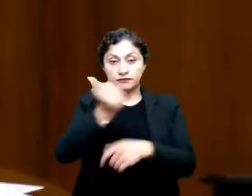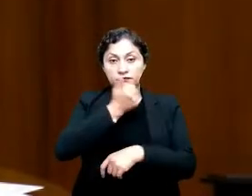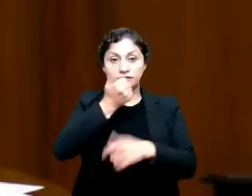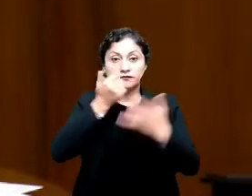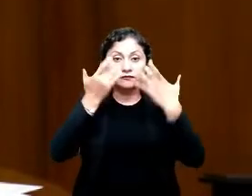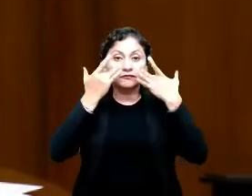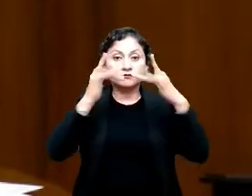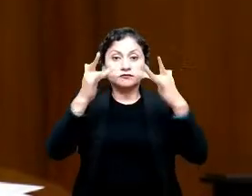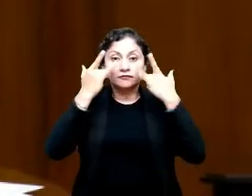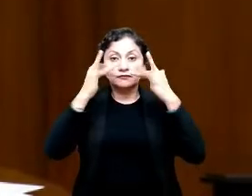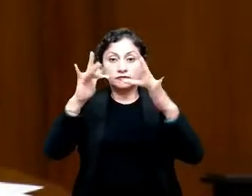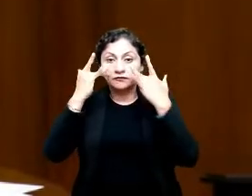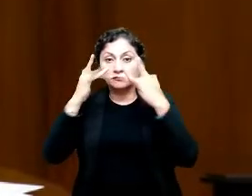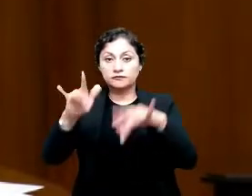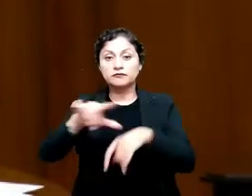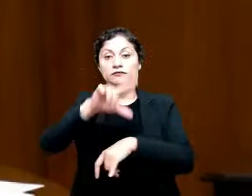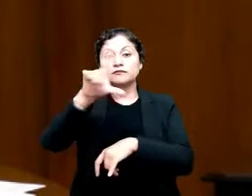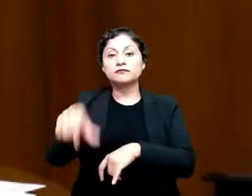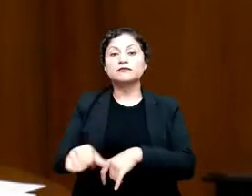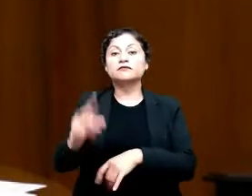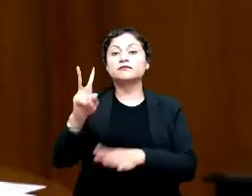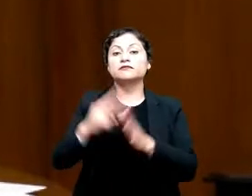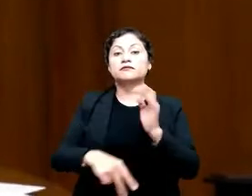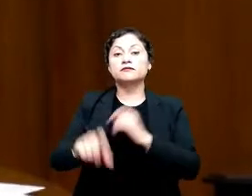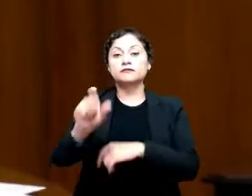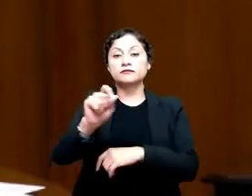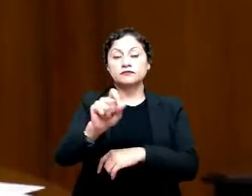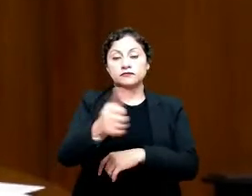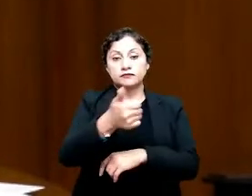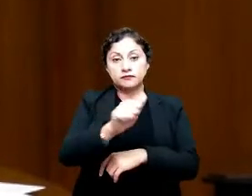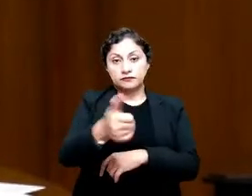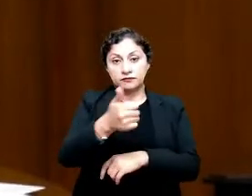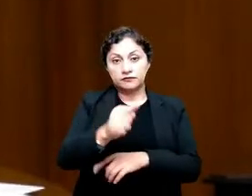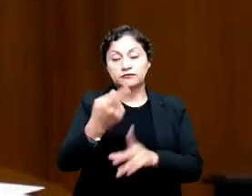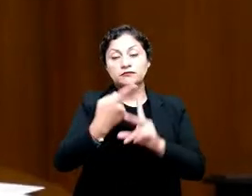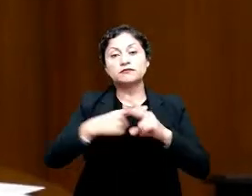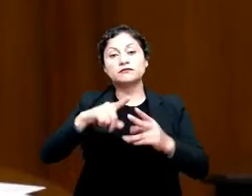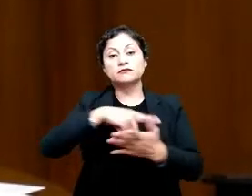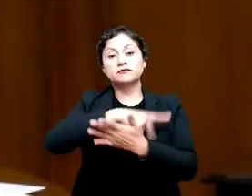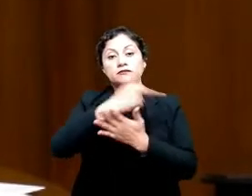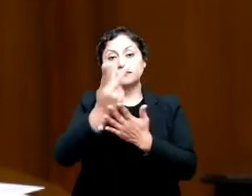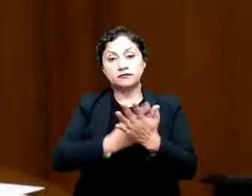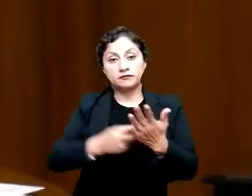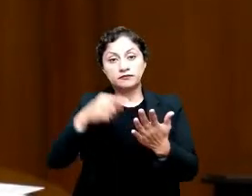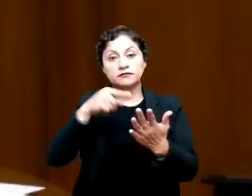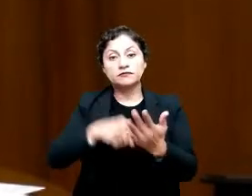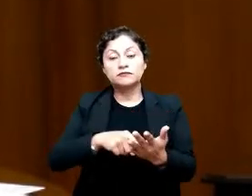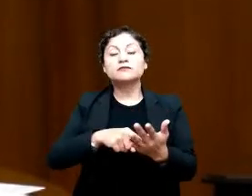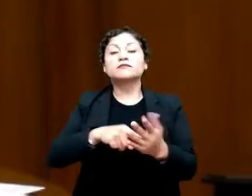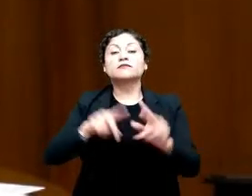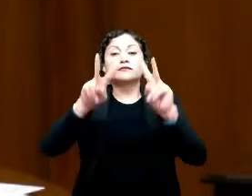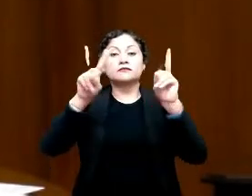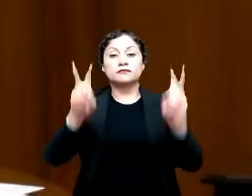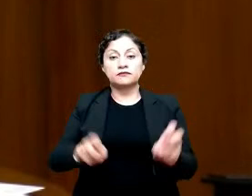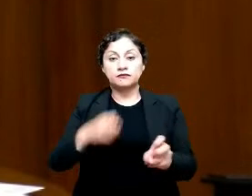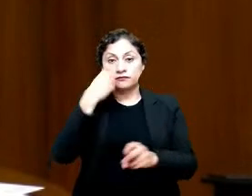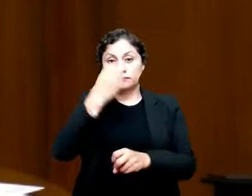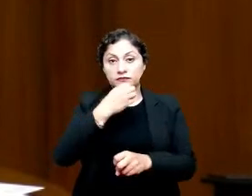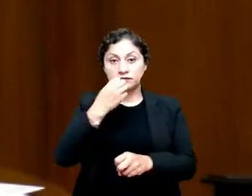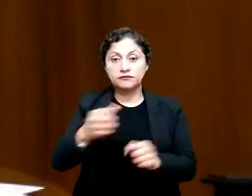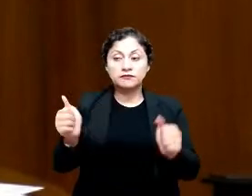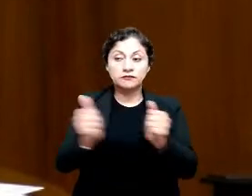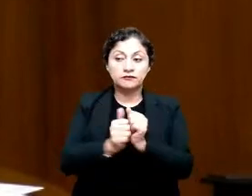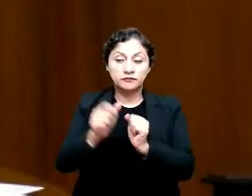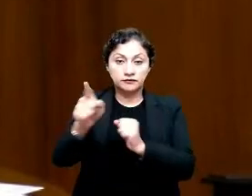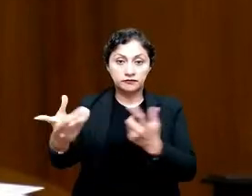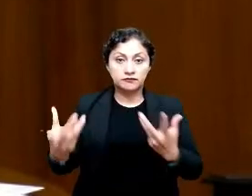abandonaron la escuela. En agosto de 2020 inició el programa La Escuela Cuenta Contigo. Su objetivo fue evitar el riesgo